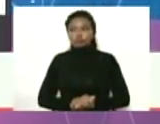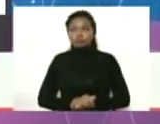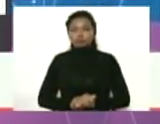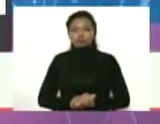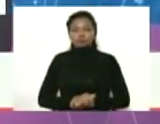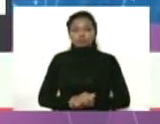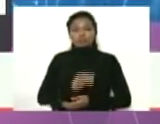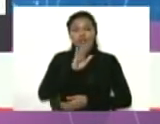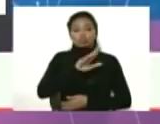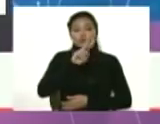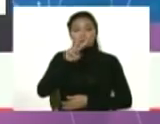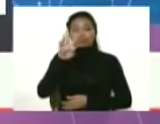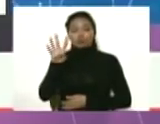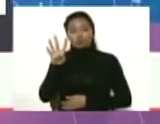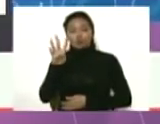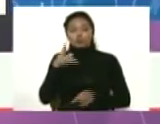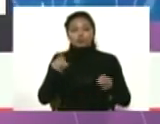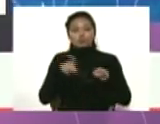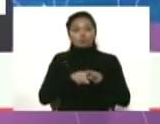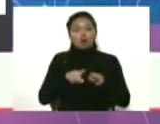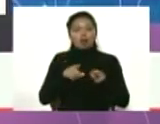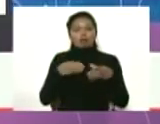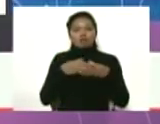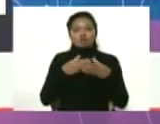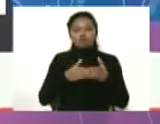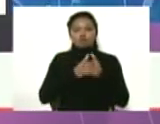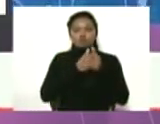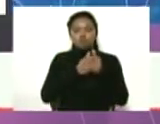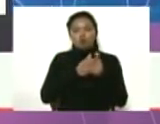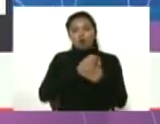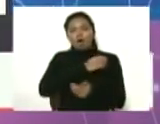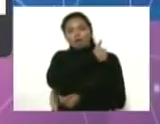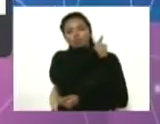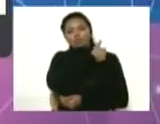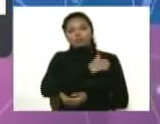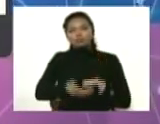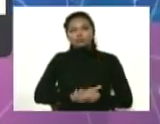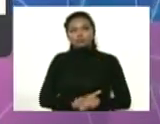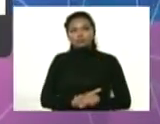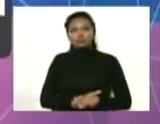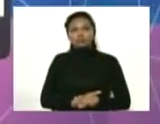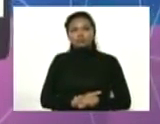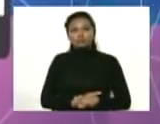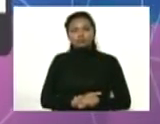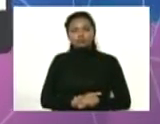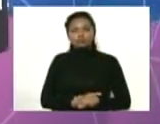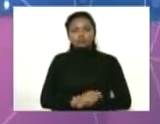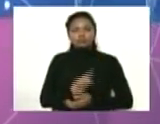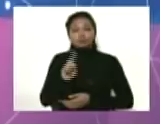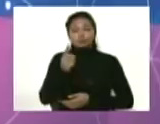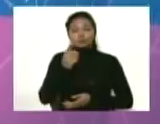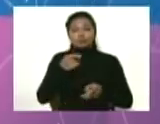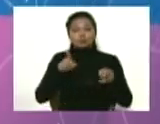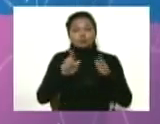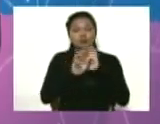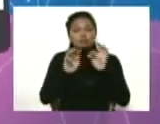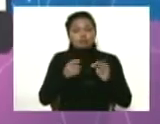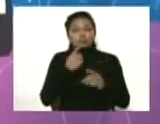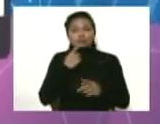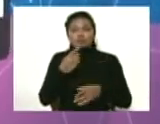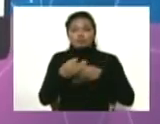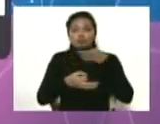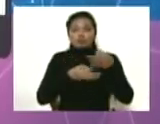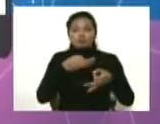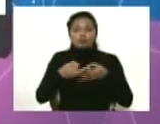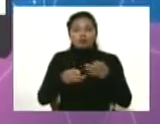524 Chaima, teniente coronel Fran Bermúdez Perales, la primer teniente, como usted bien lo mencionó,